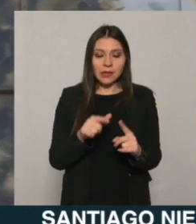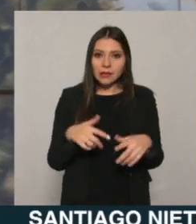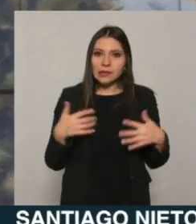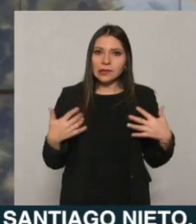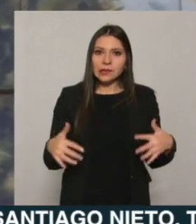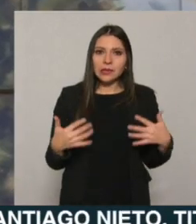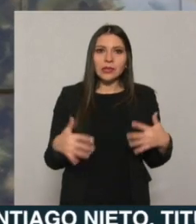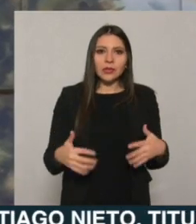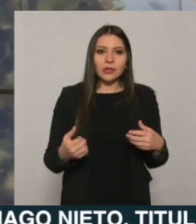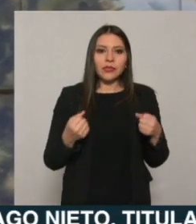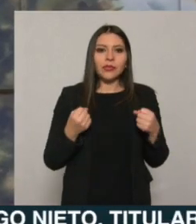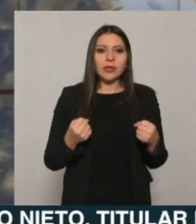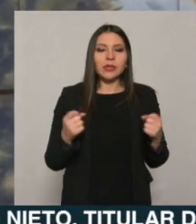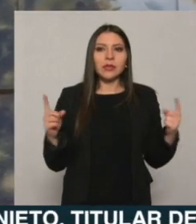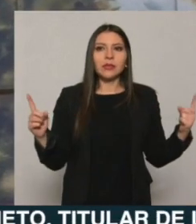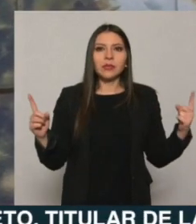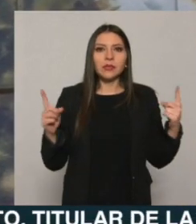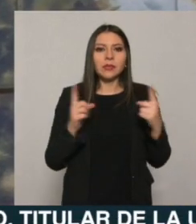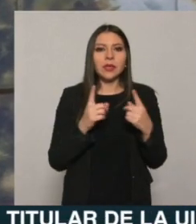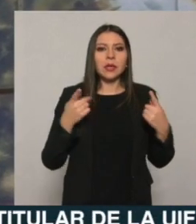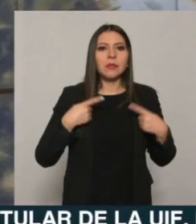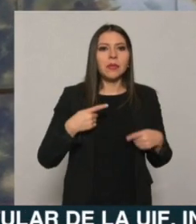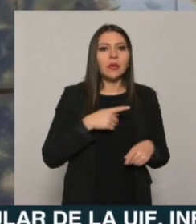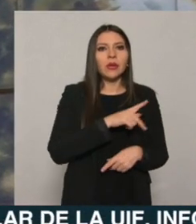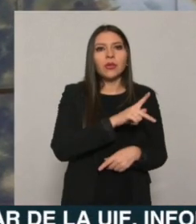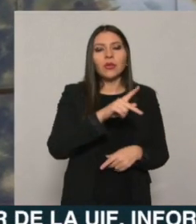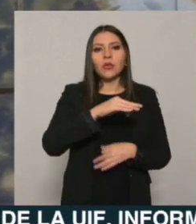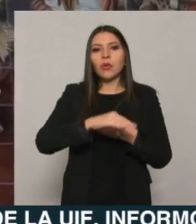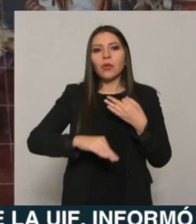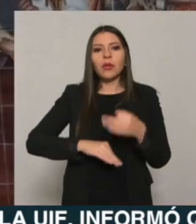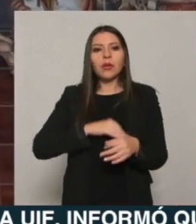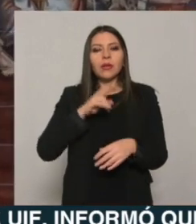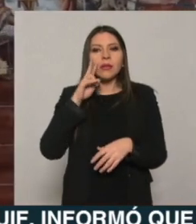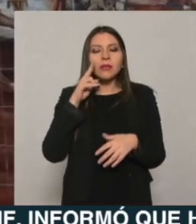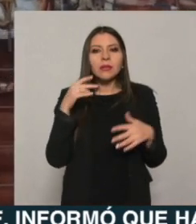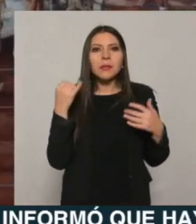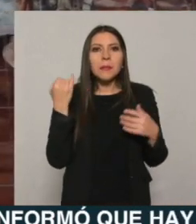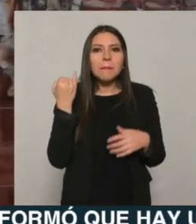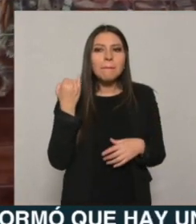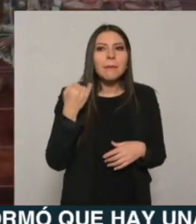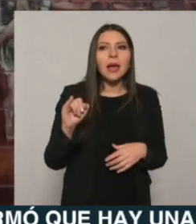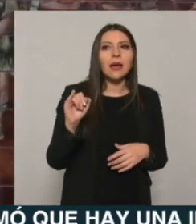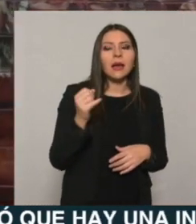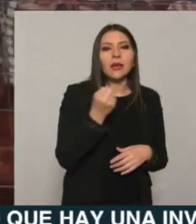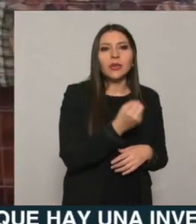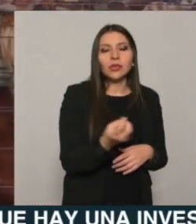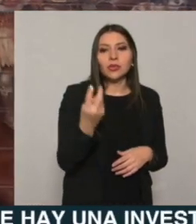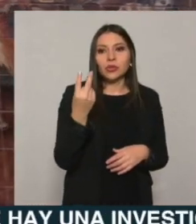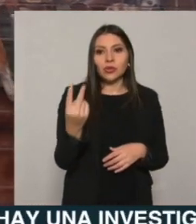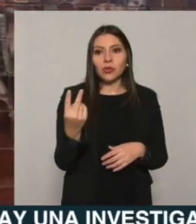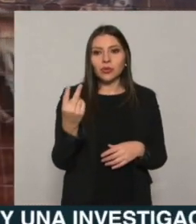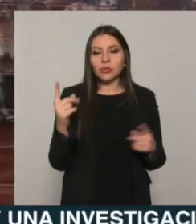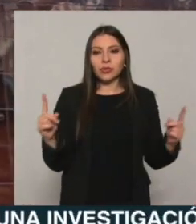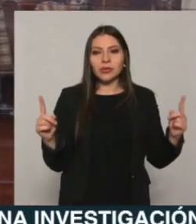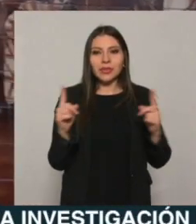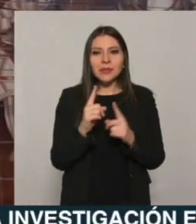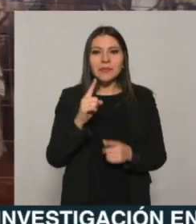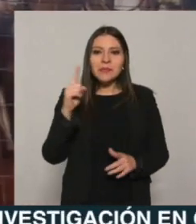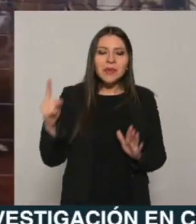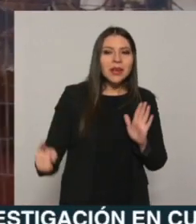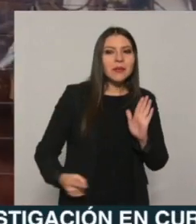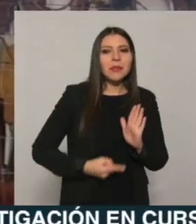fuerte porque toda la gente estaba impactada al ver que los dos personajes se encontraban por primera